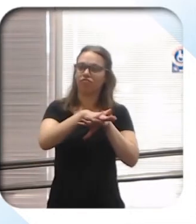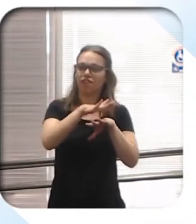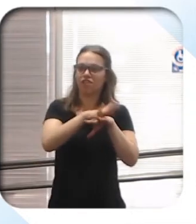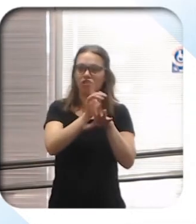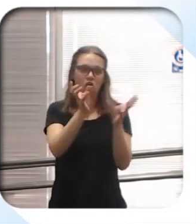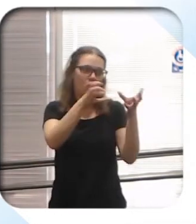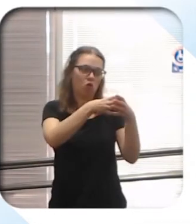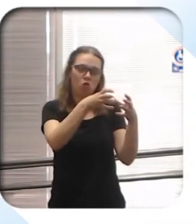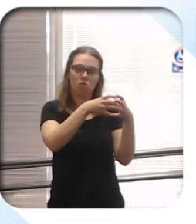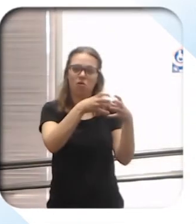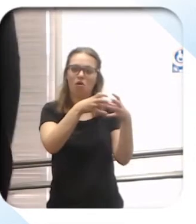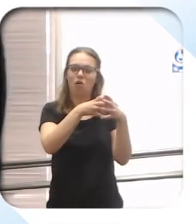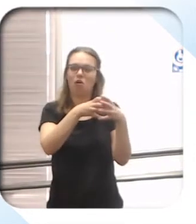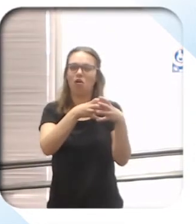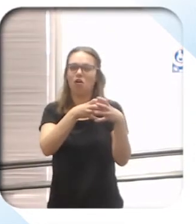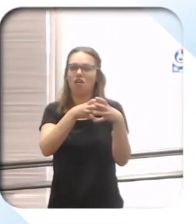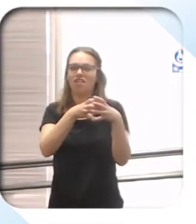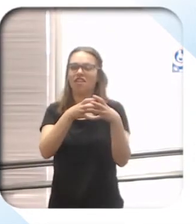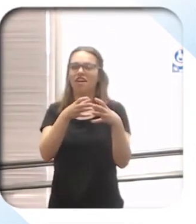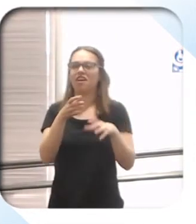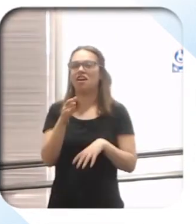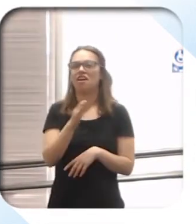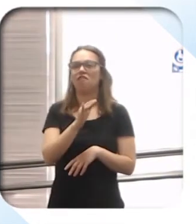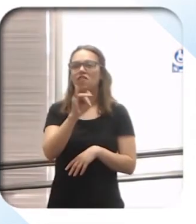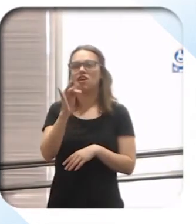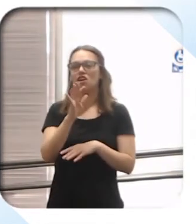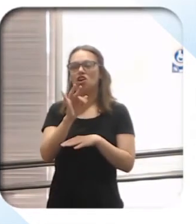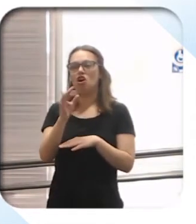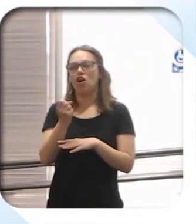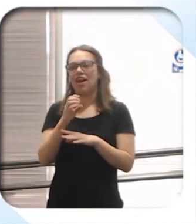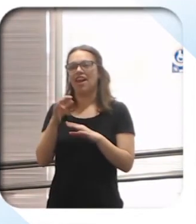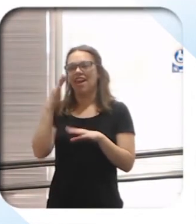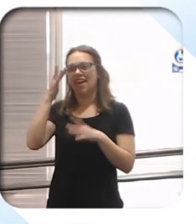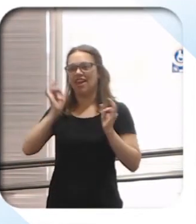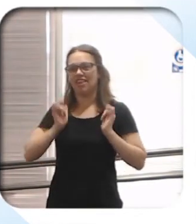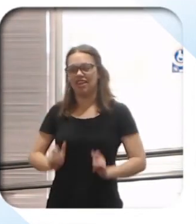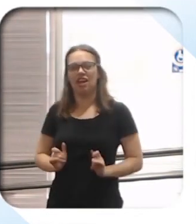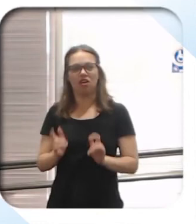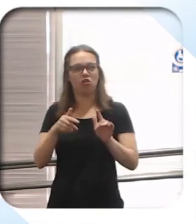el equipo de bioética que nos ha enseñado tanto y que nos sigue enseñando.